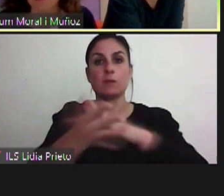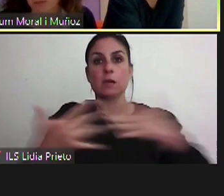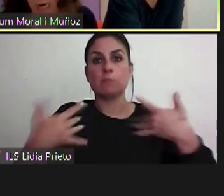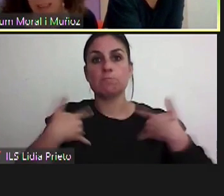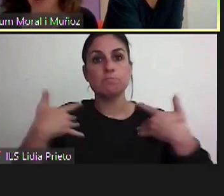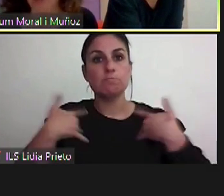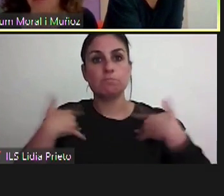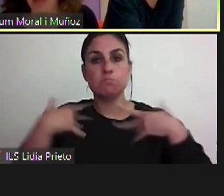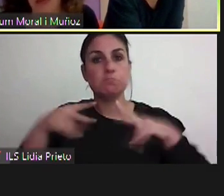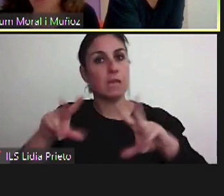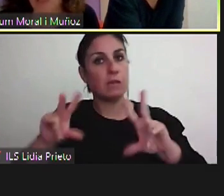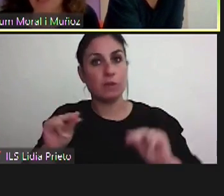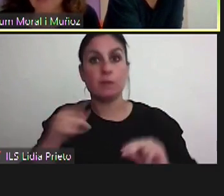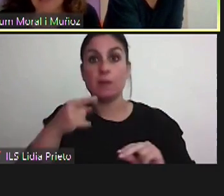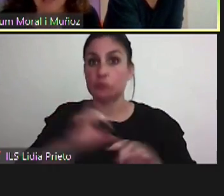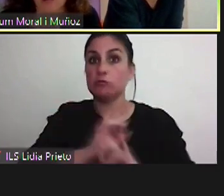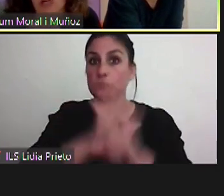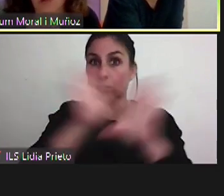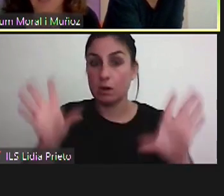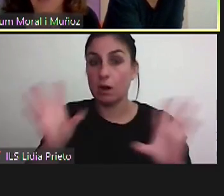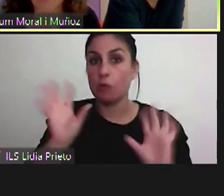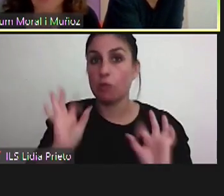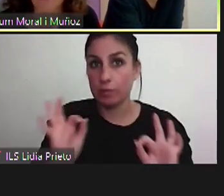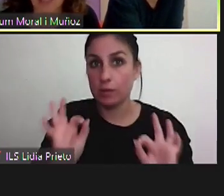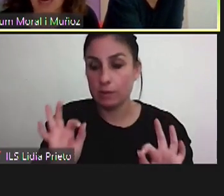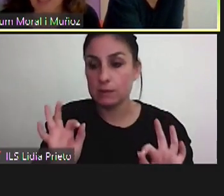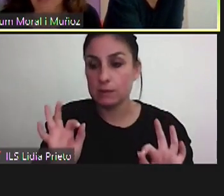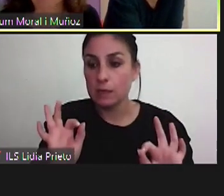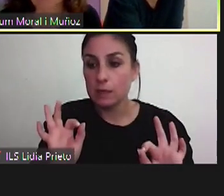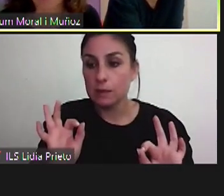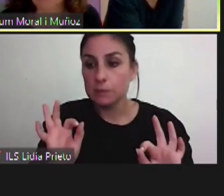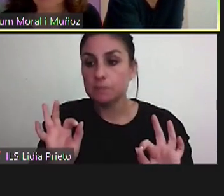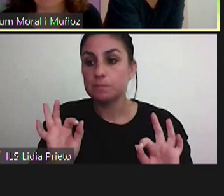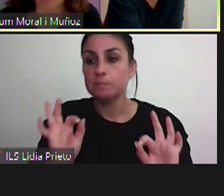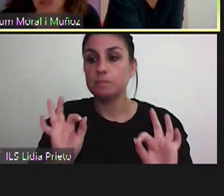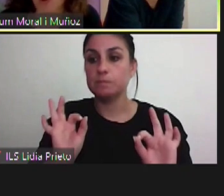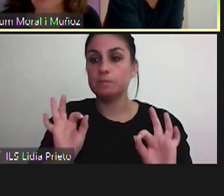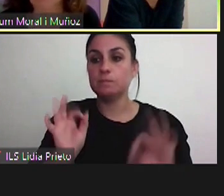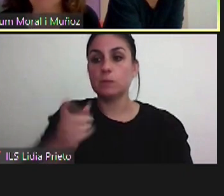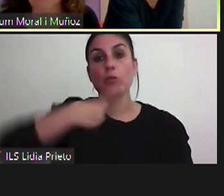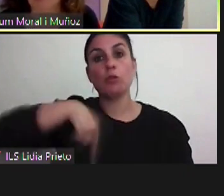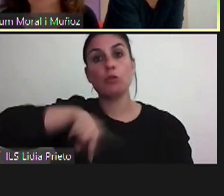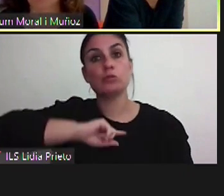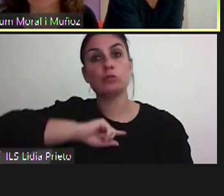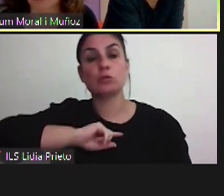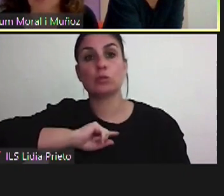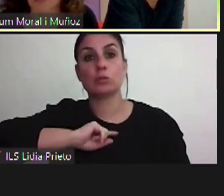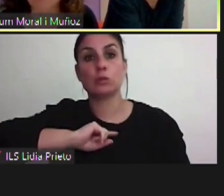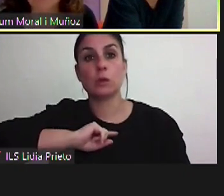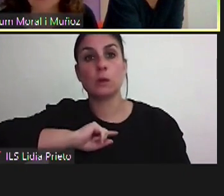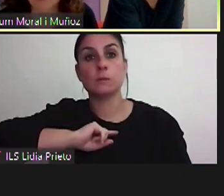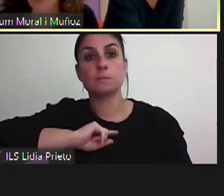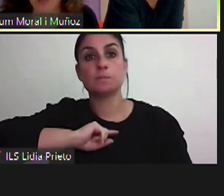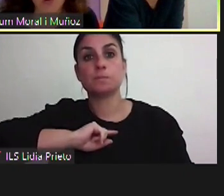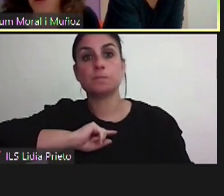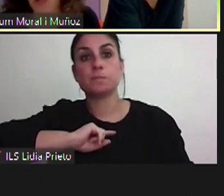tenerlo clarísimo, que partimos de ahí. Y los que nos dedicamos a temas de salud mental, como estamos en el tema de prevención de la conducta